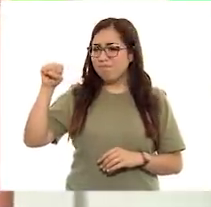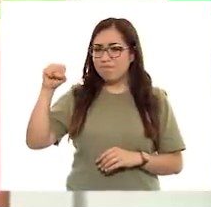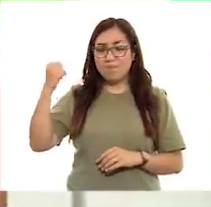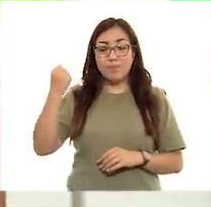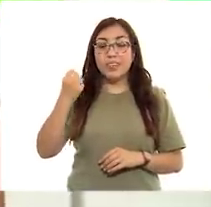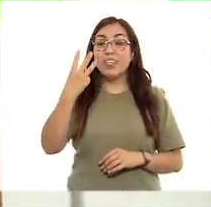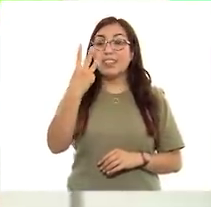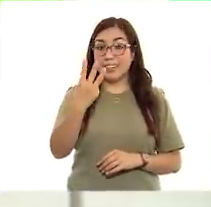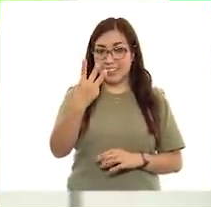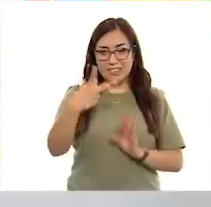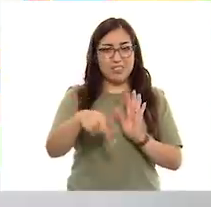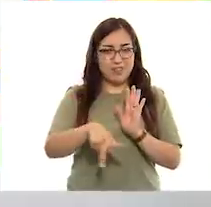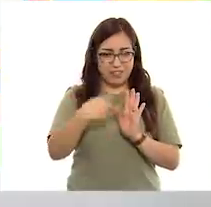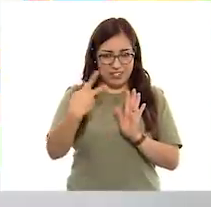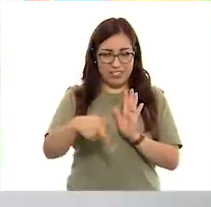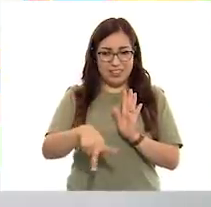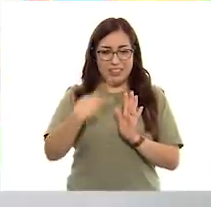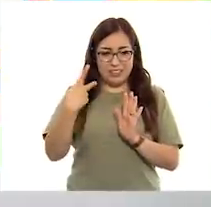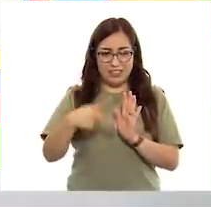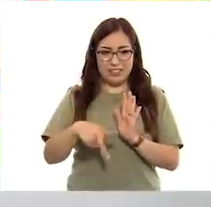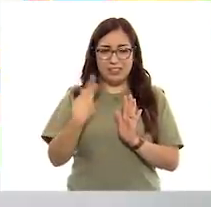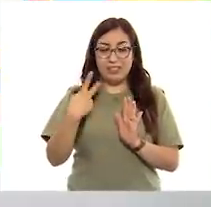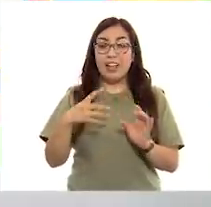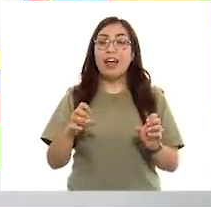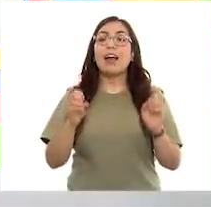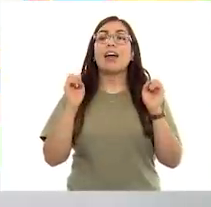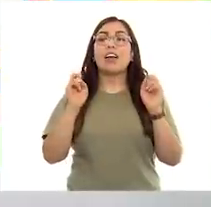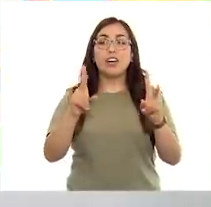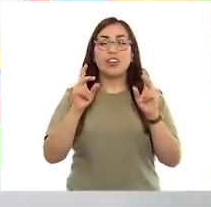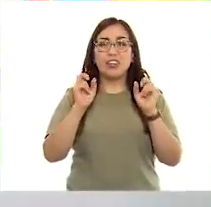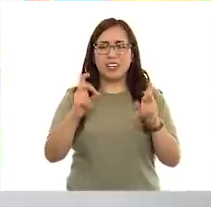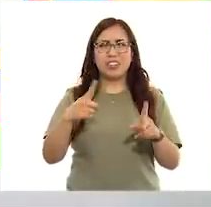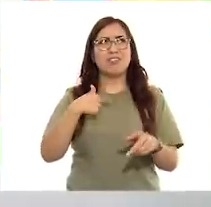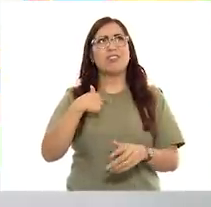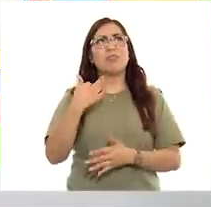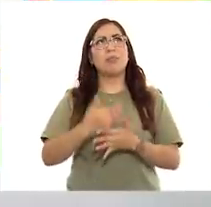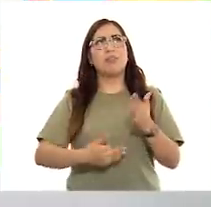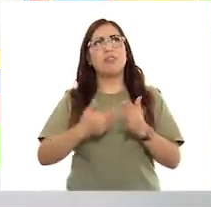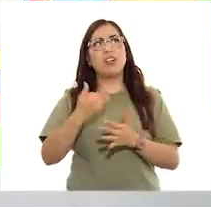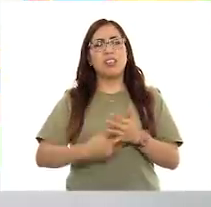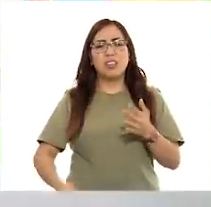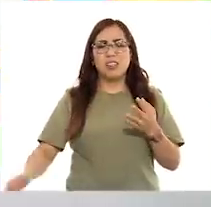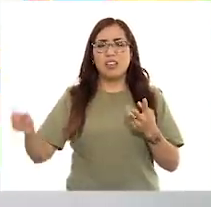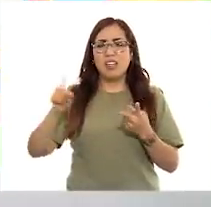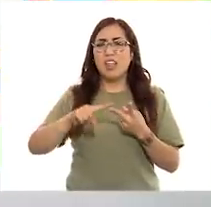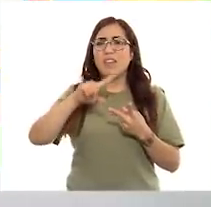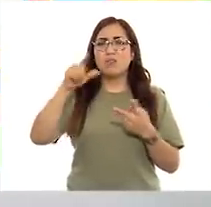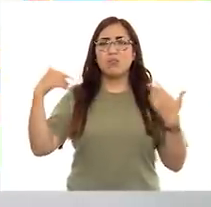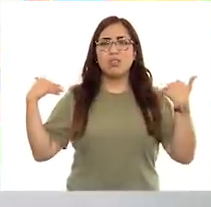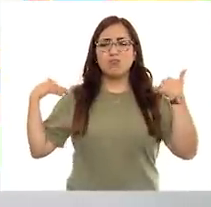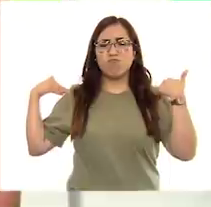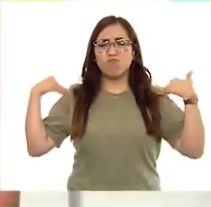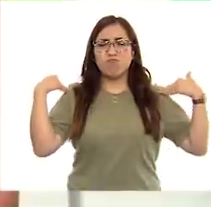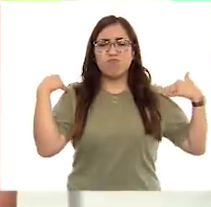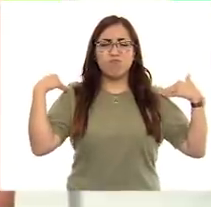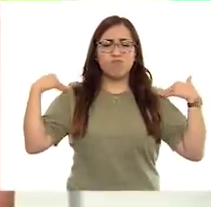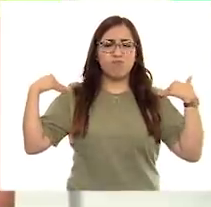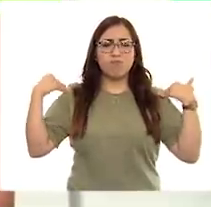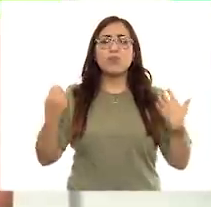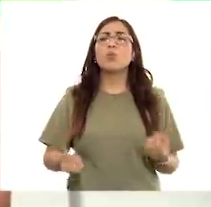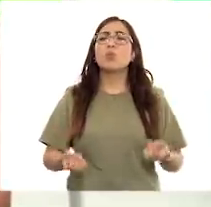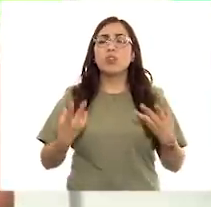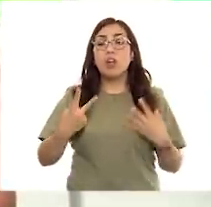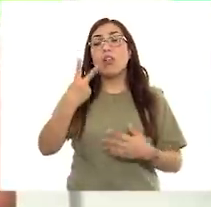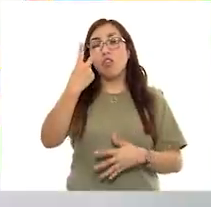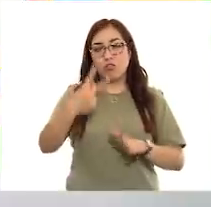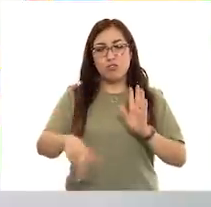son 3 veces. Ah, ya, ya decía yo que me faltaba una vez. ¿Y cuántos los movimientos de hombro?